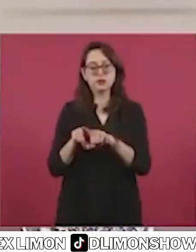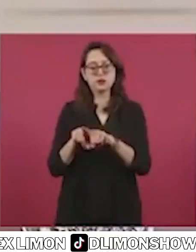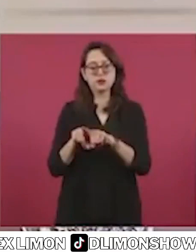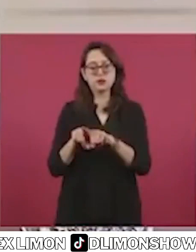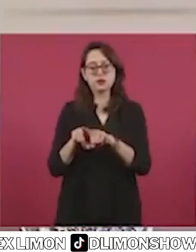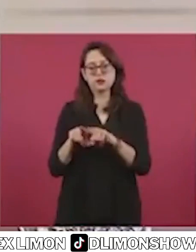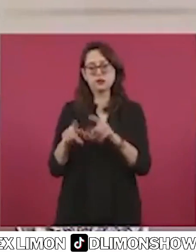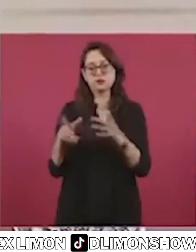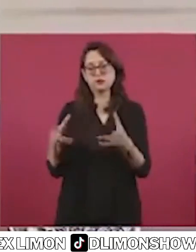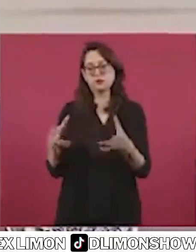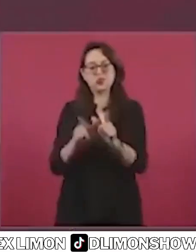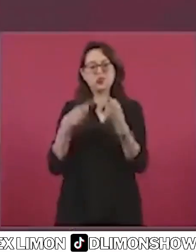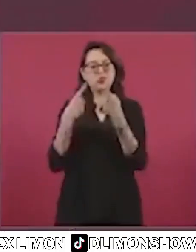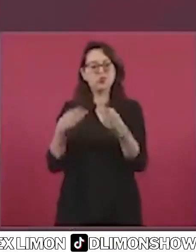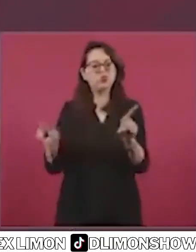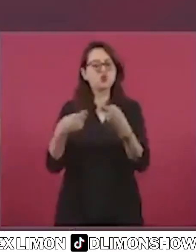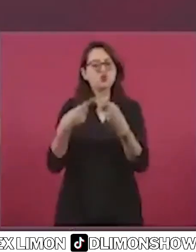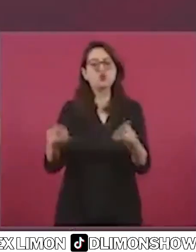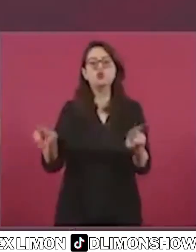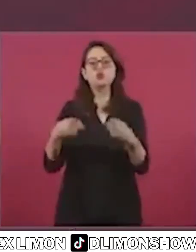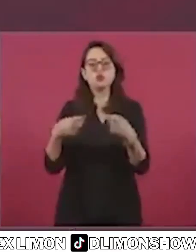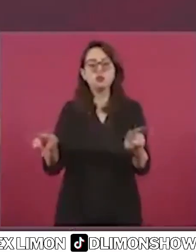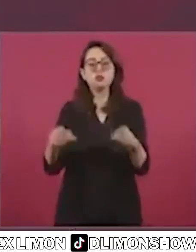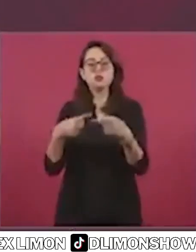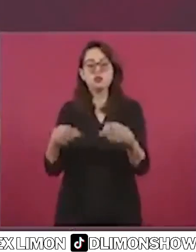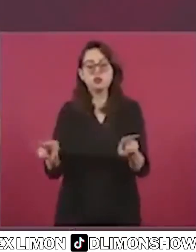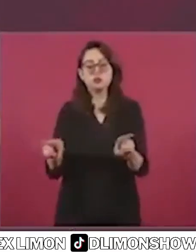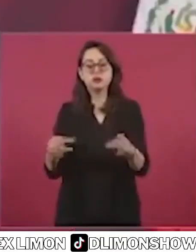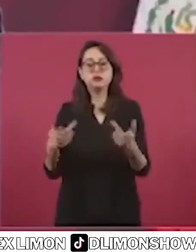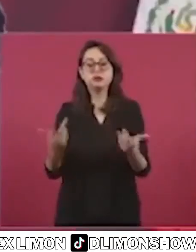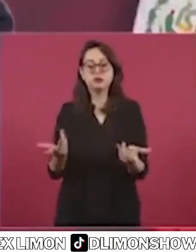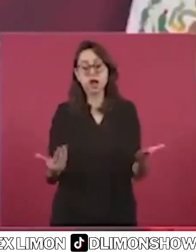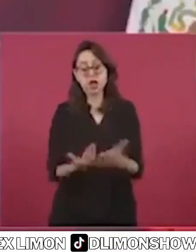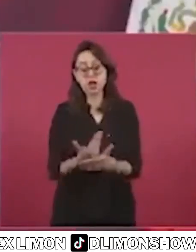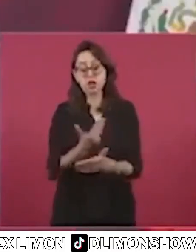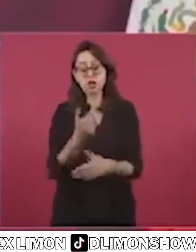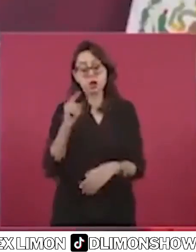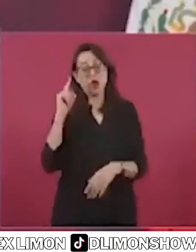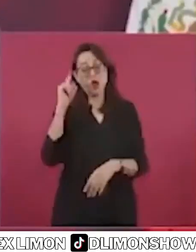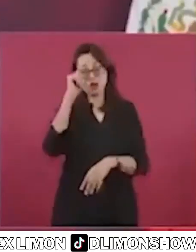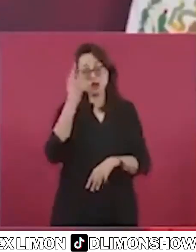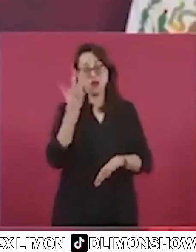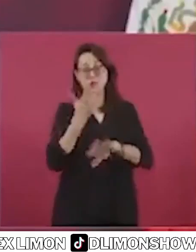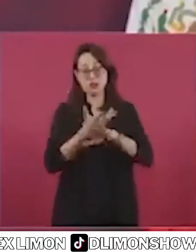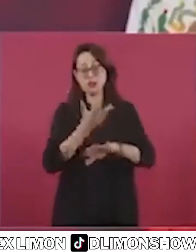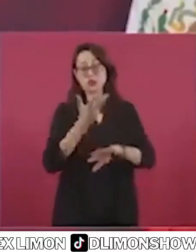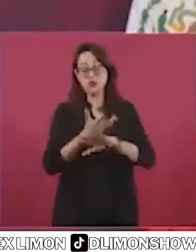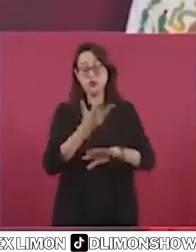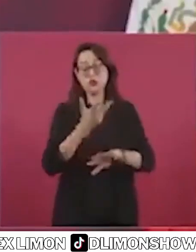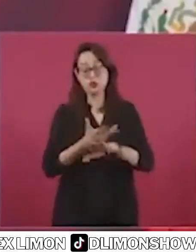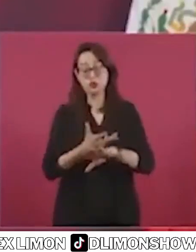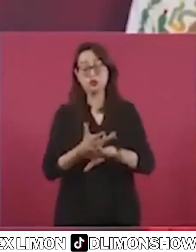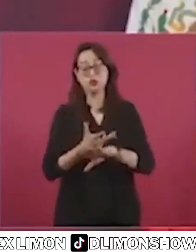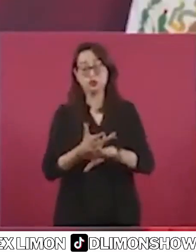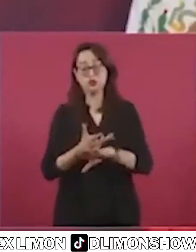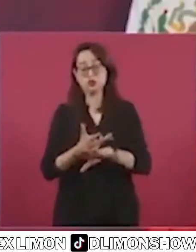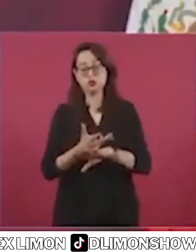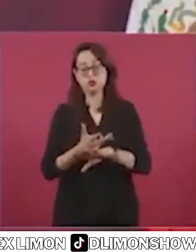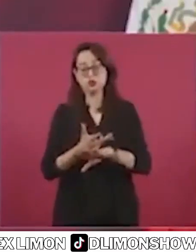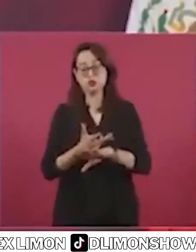un grupo musical y pues ellos nacieron allá en Washington sí